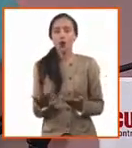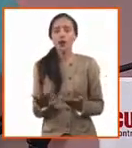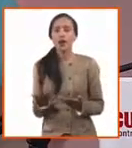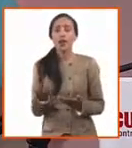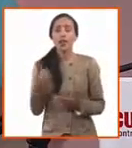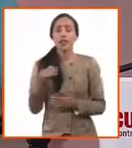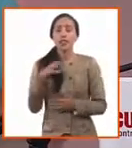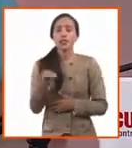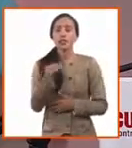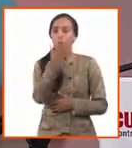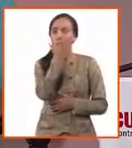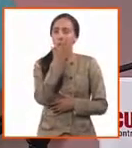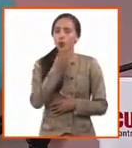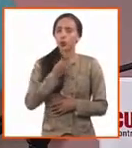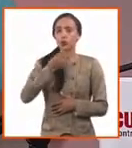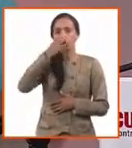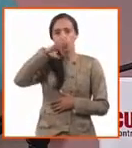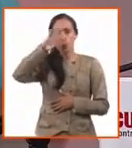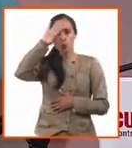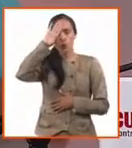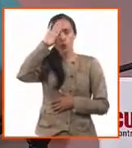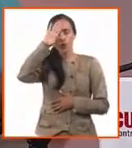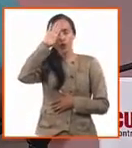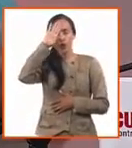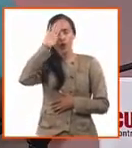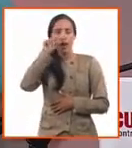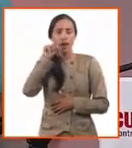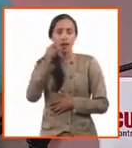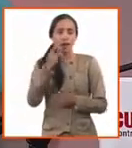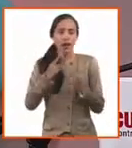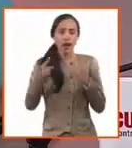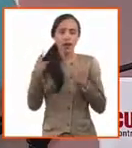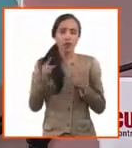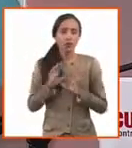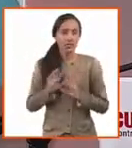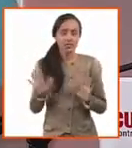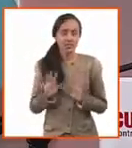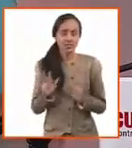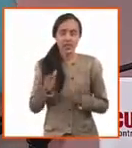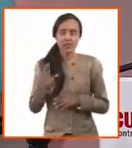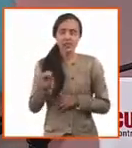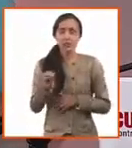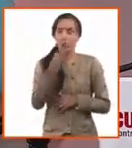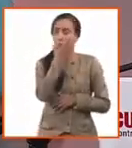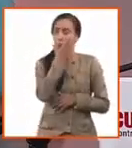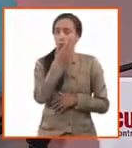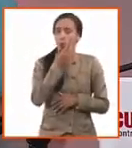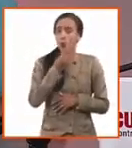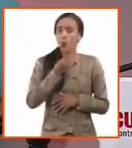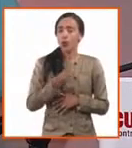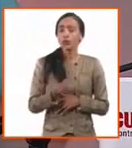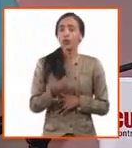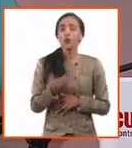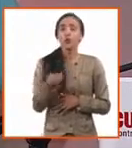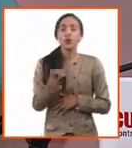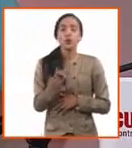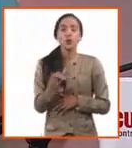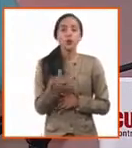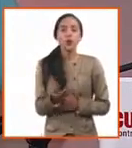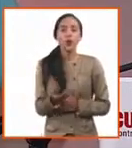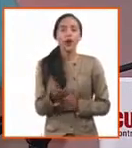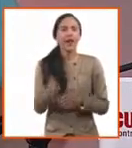a una juventud cubana como si fuera algo monolítico cuando ya se está hablando precisamente de la juventud es por la